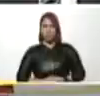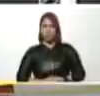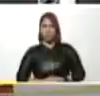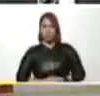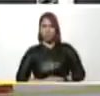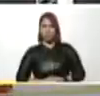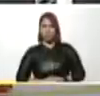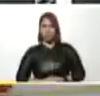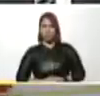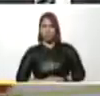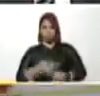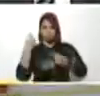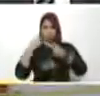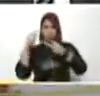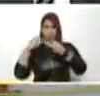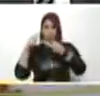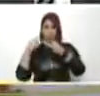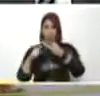Y el resto,